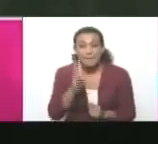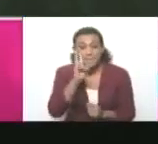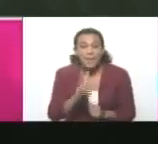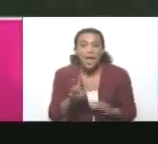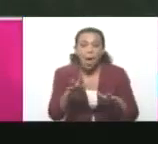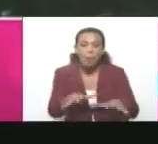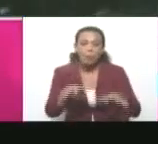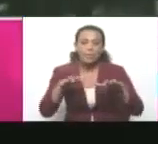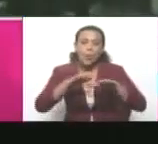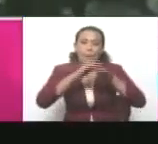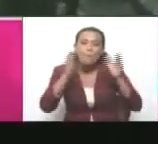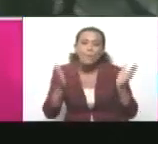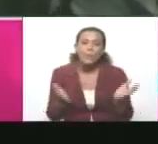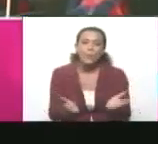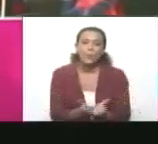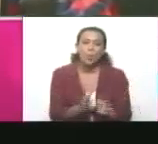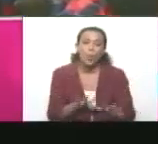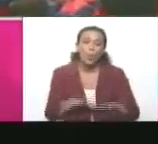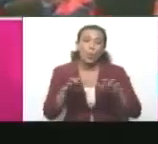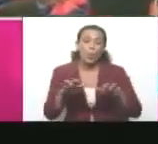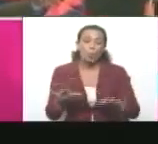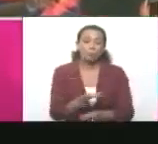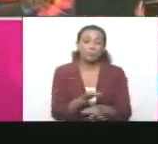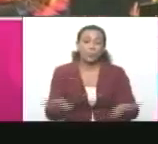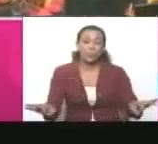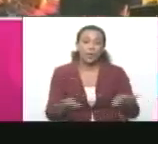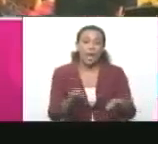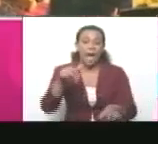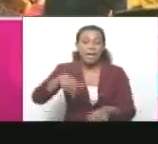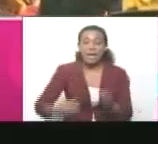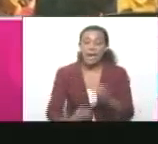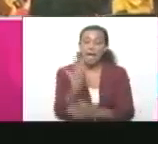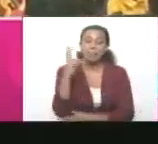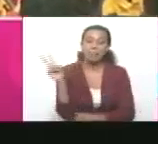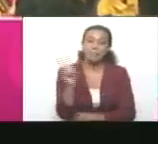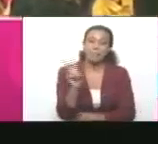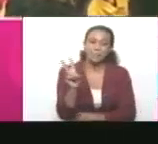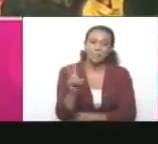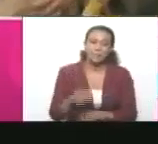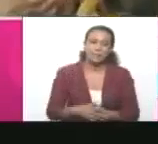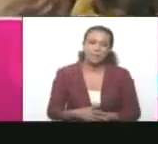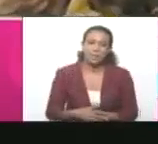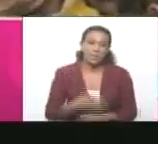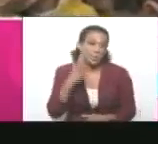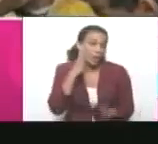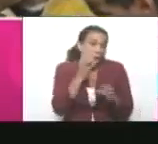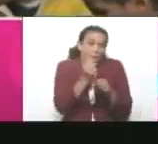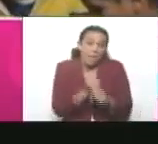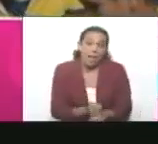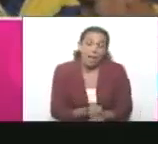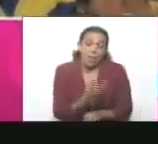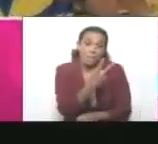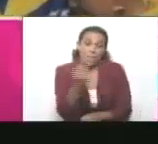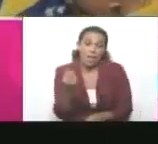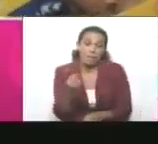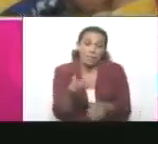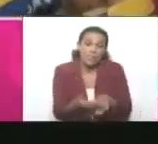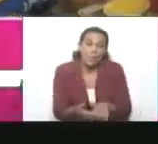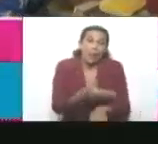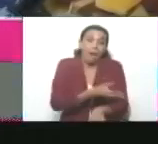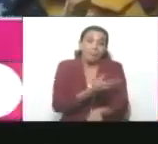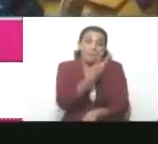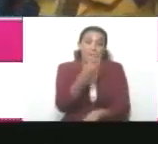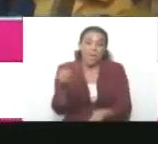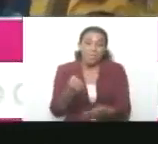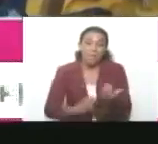una orquesta mundial y un coro mundial con sede en Venezuela. No se esperaron los 20 años, sino que gracias al apoyo